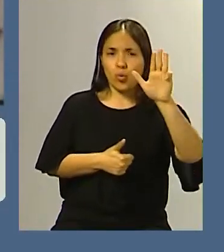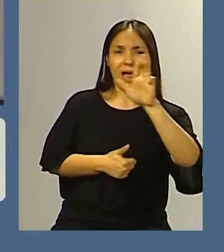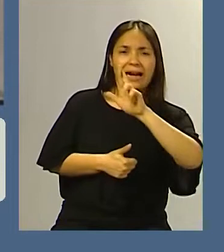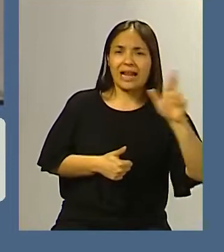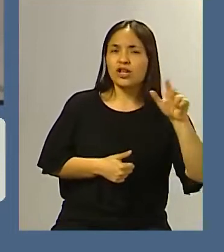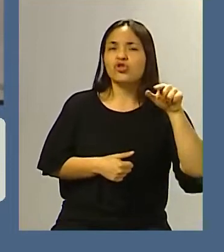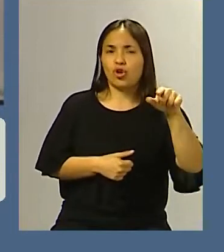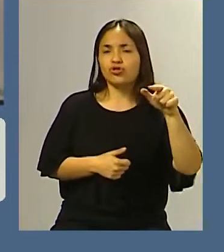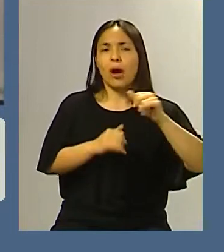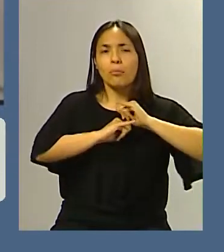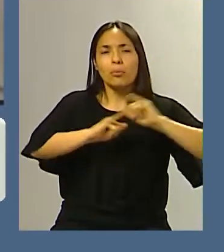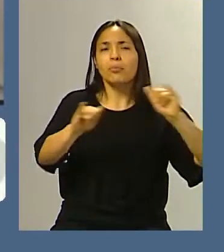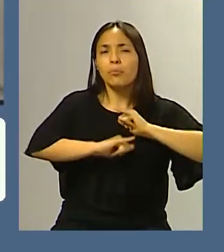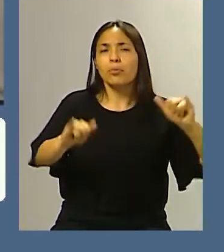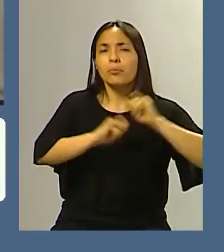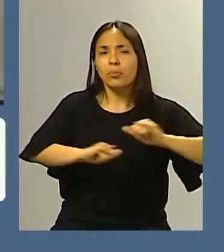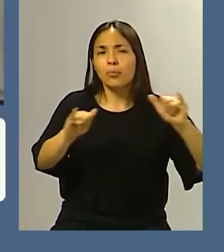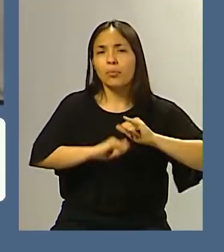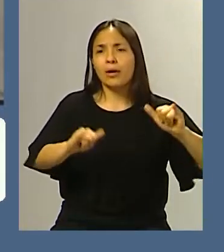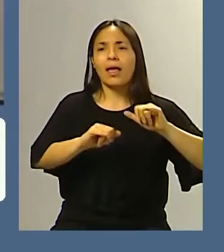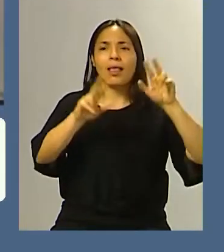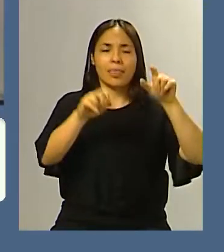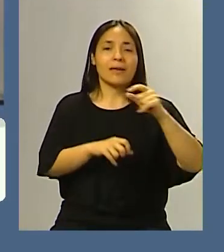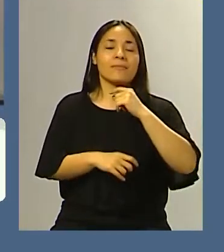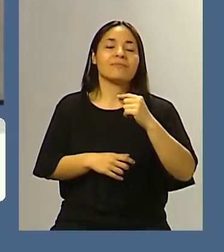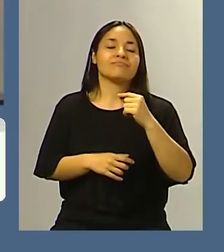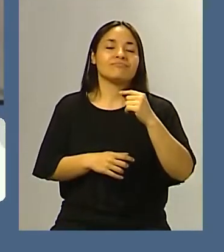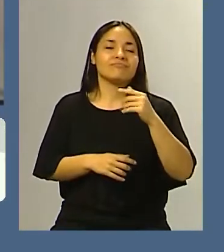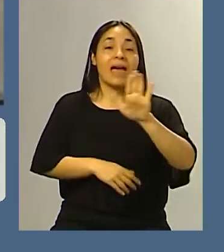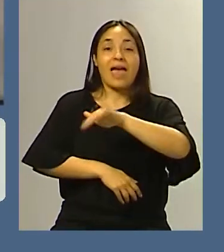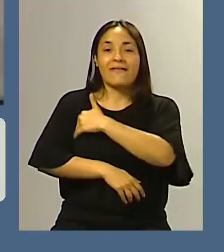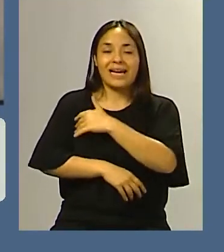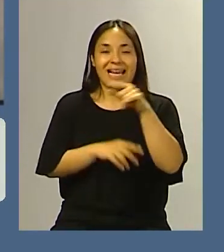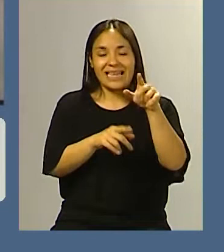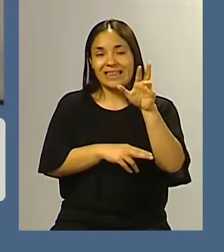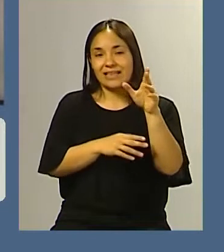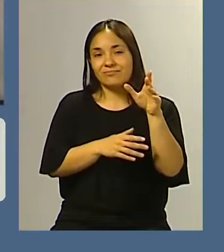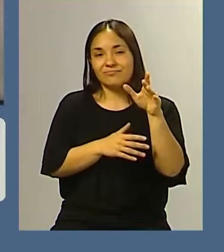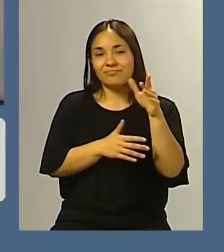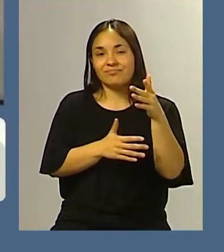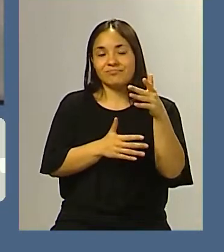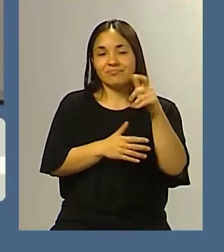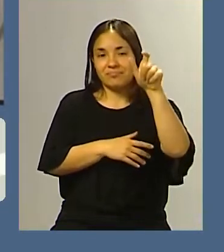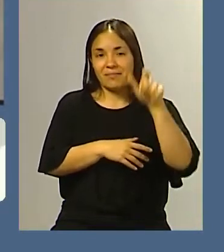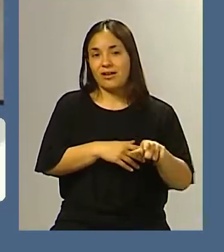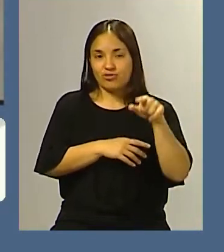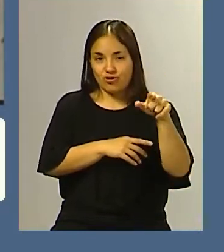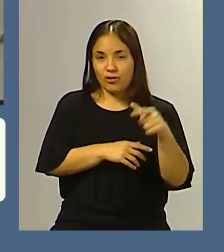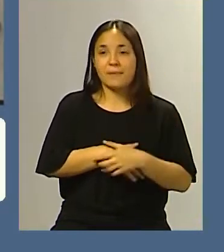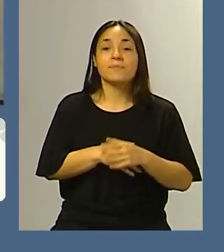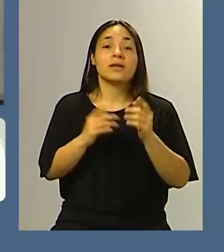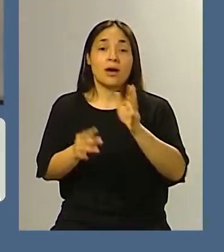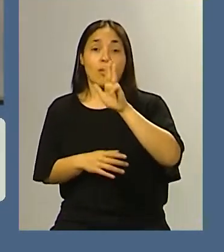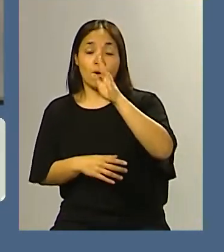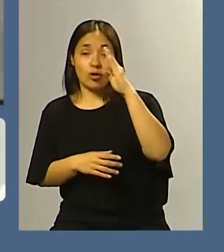religiosa muy grande, sobre todo con muchos pastores evangelistas. Así que Bolsonaro había centrado en una